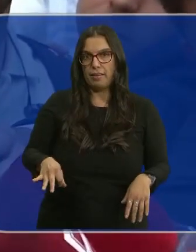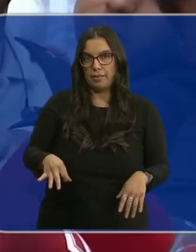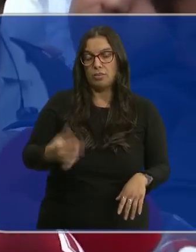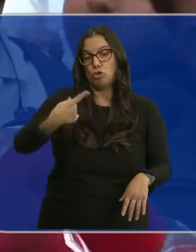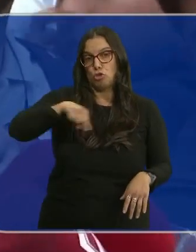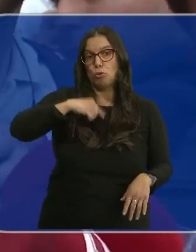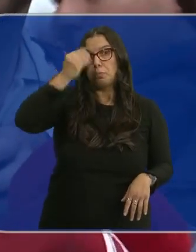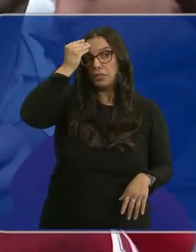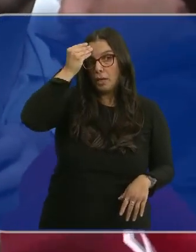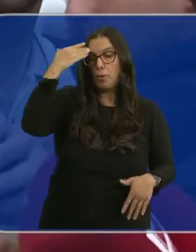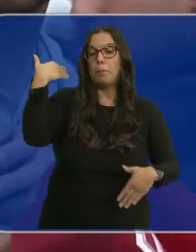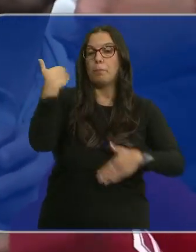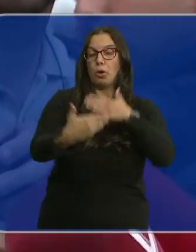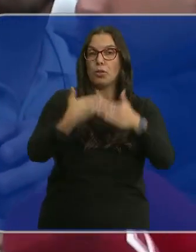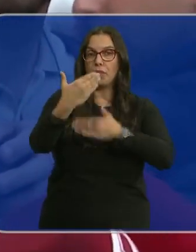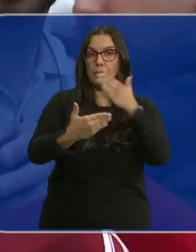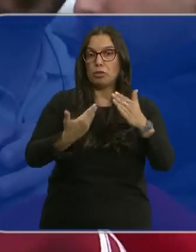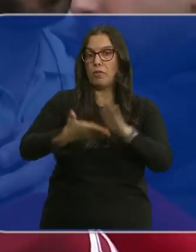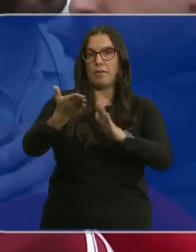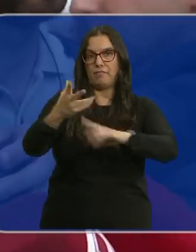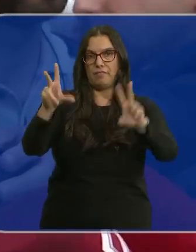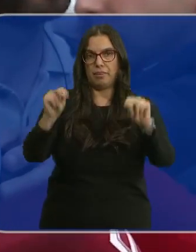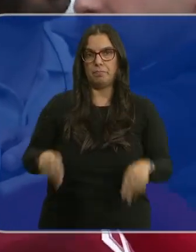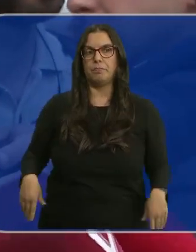Nosotros entendemos que el procedimiento está en una fase final.